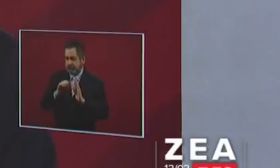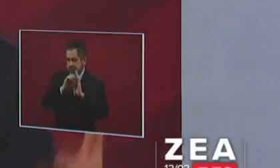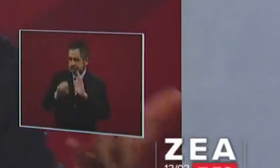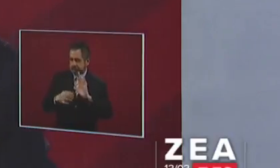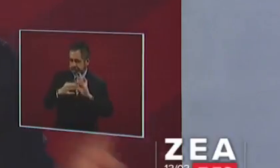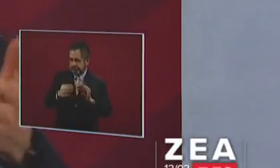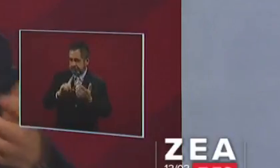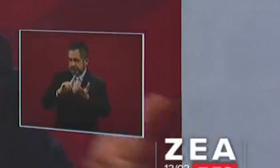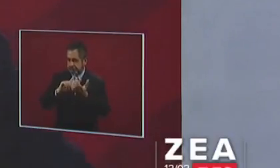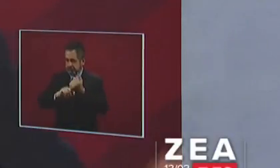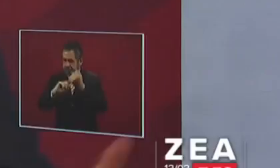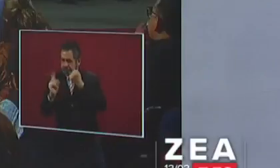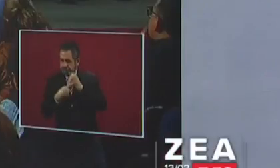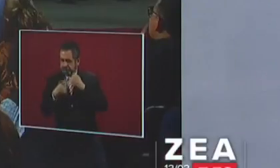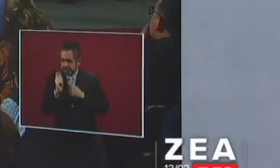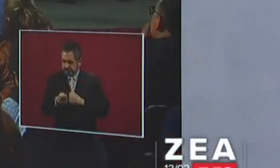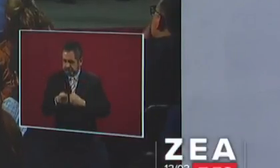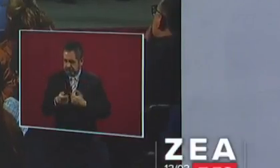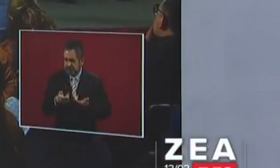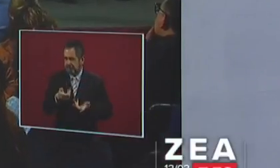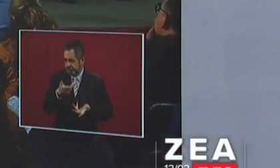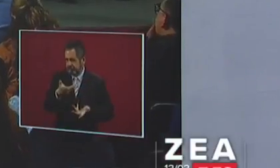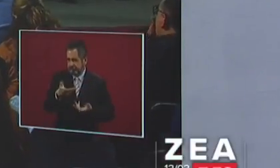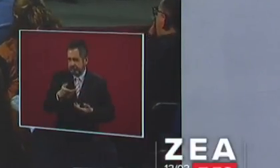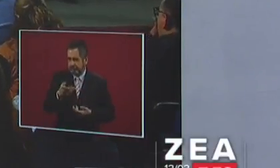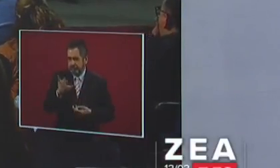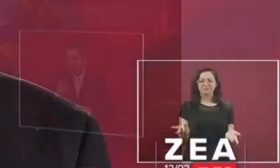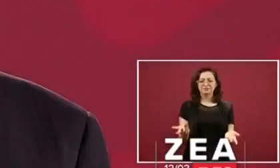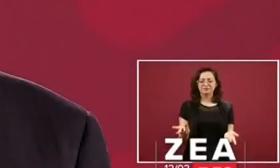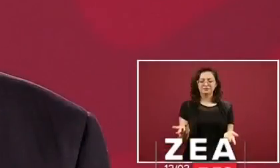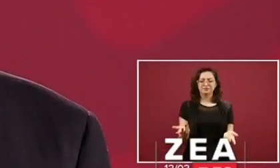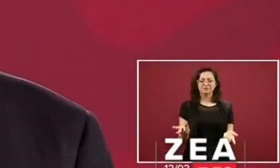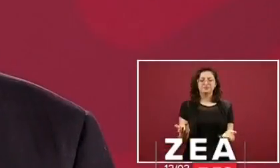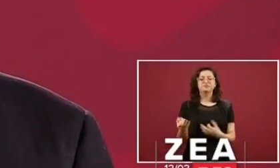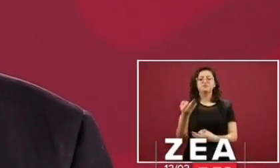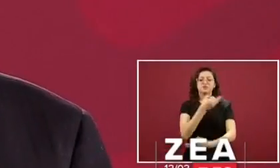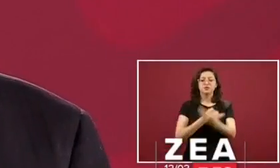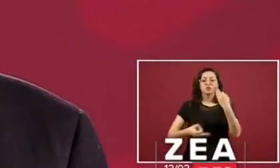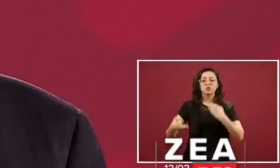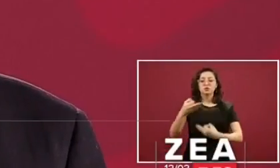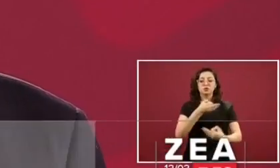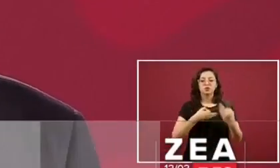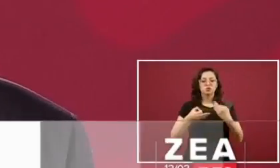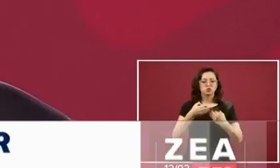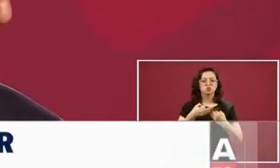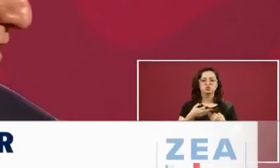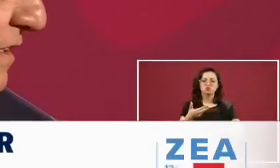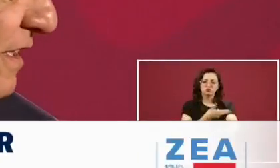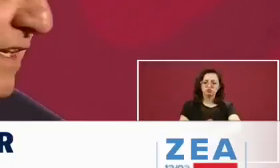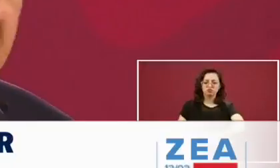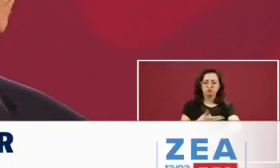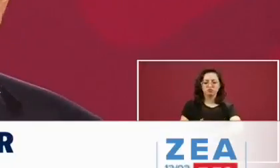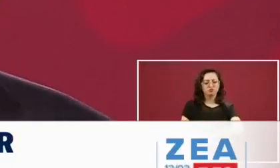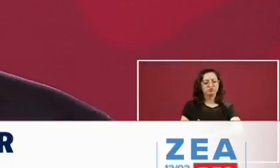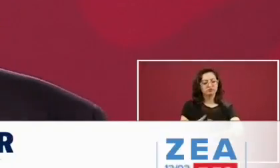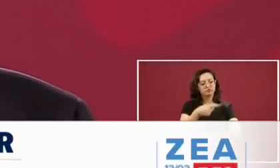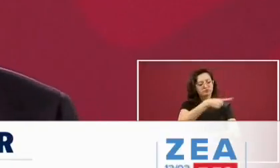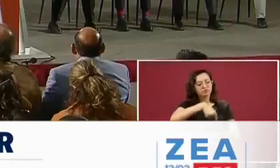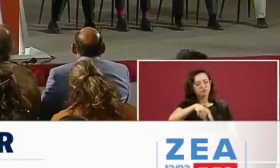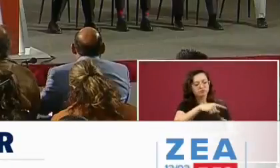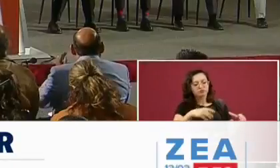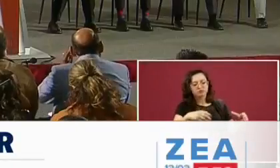los expertos médicos quienes se hagan cargo del tema. Todos tenemos que ajustarnos a la